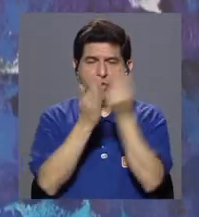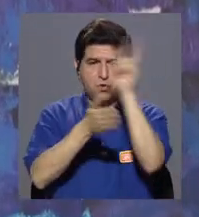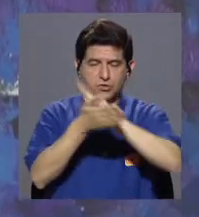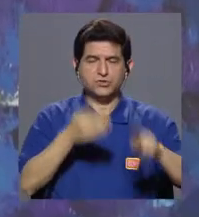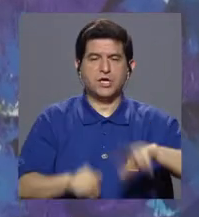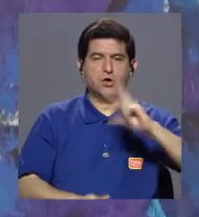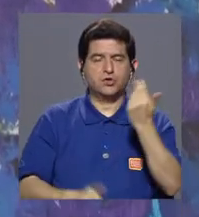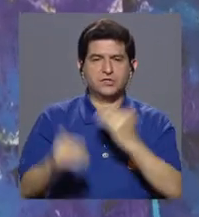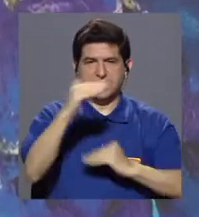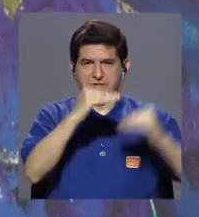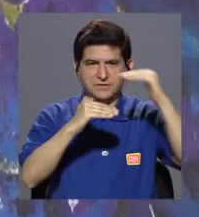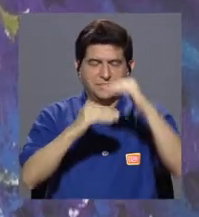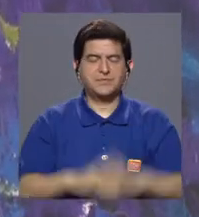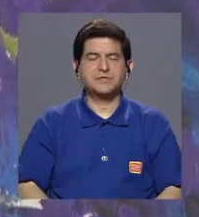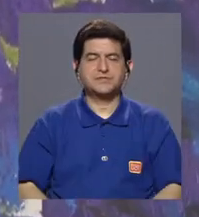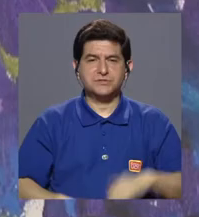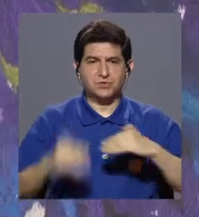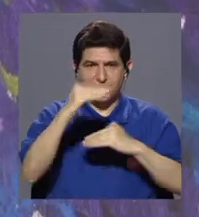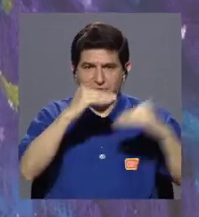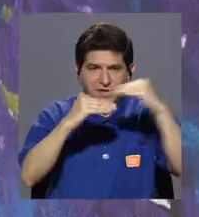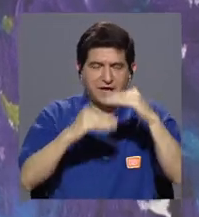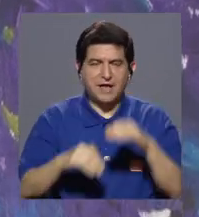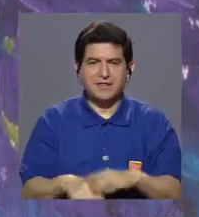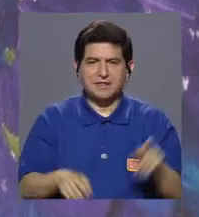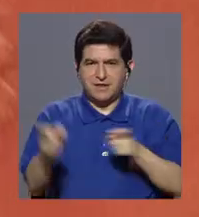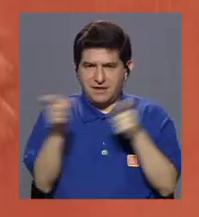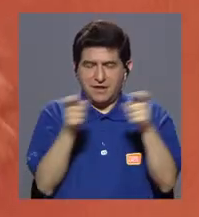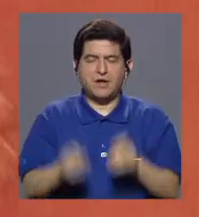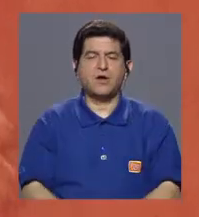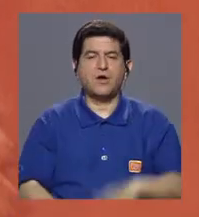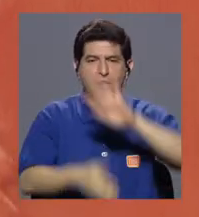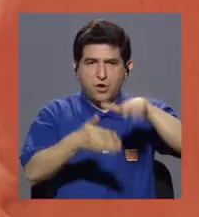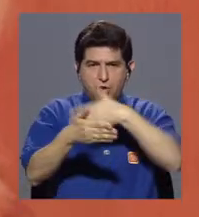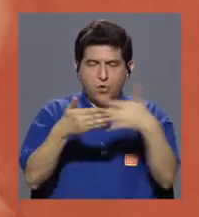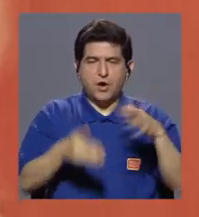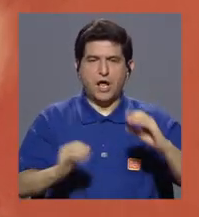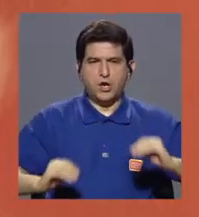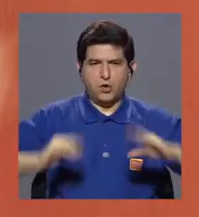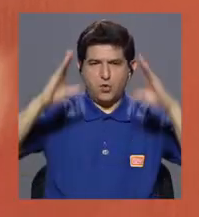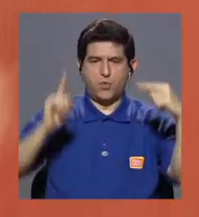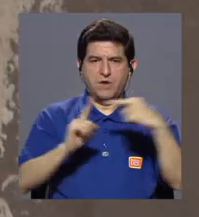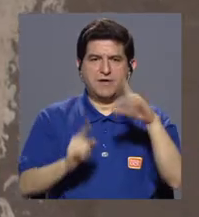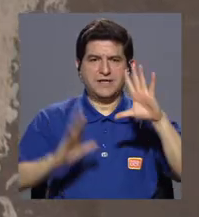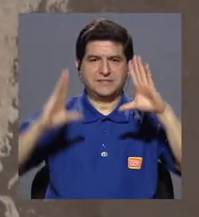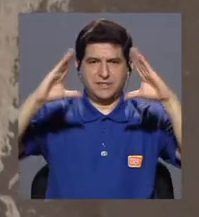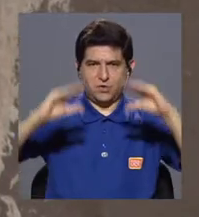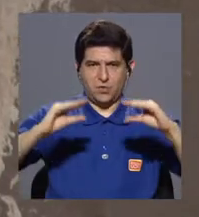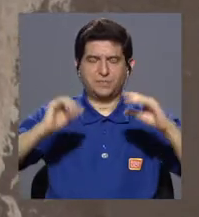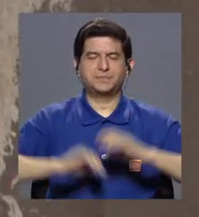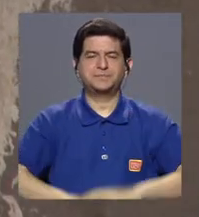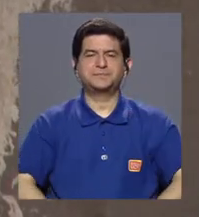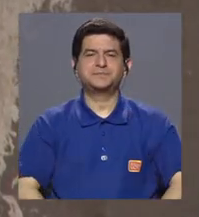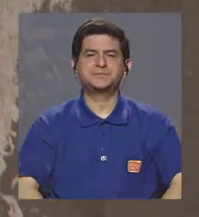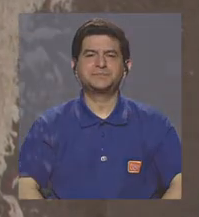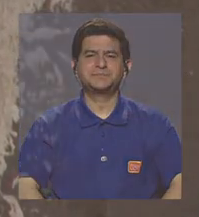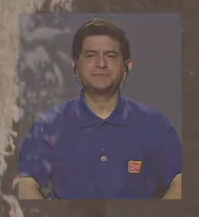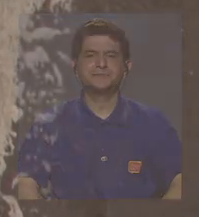tercer piso del edificio administrativo y está abierta al público en un horario de 9 de la mañana a 5 de la tarde.